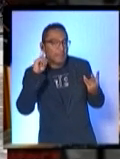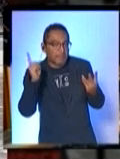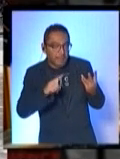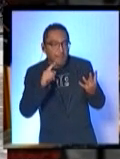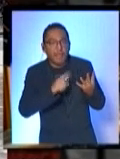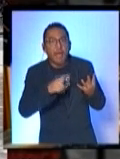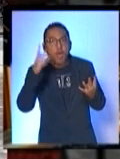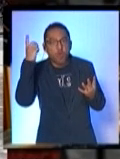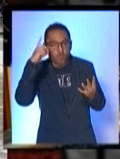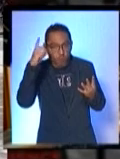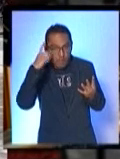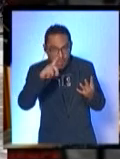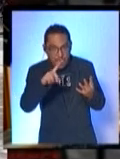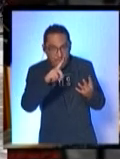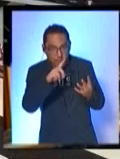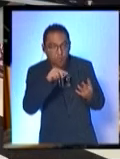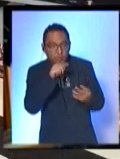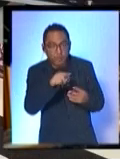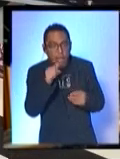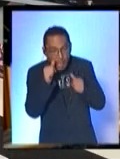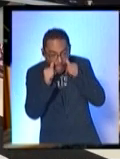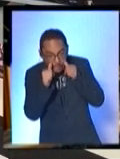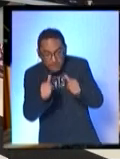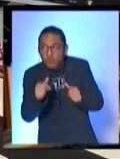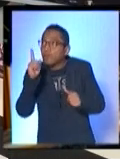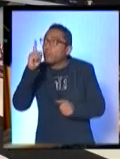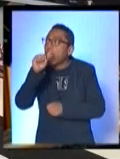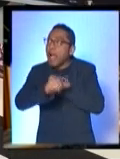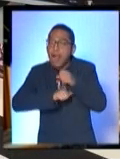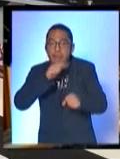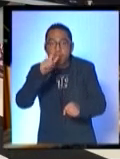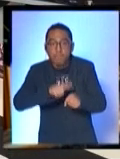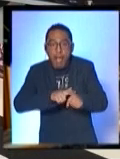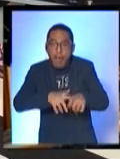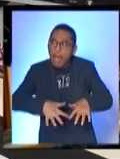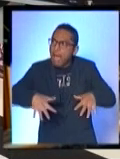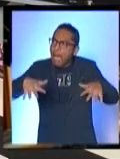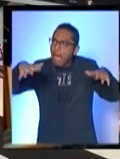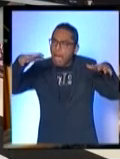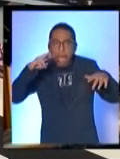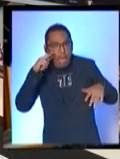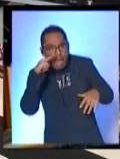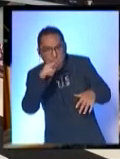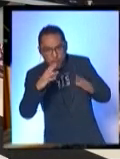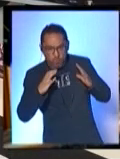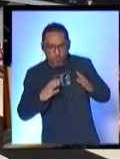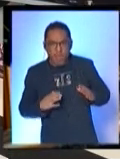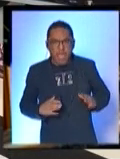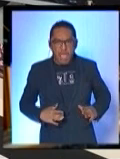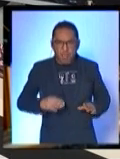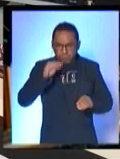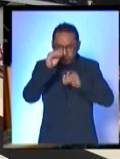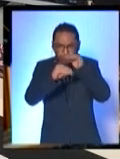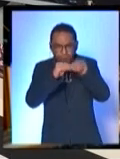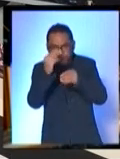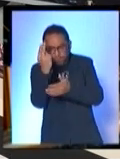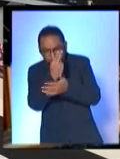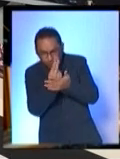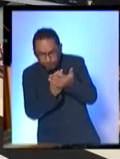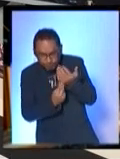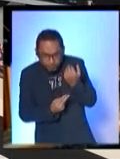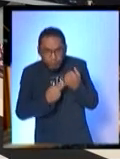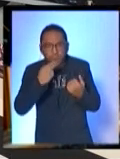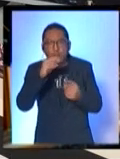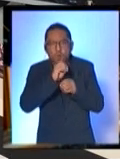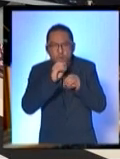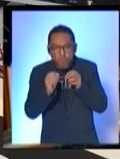y Durango. Llaman la atención las esculturas de animales de gran formato, con los cuerpos llenos de figuras de peyotes, venados, el